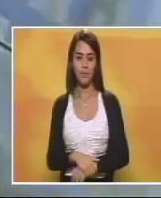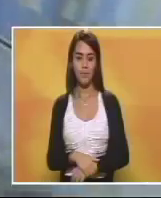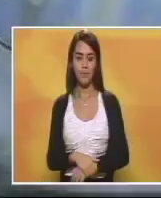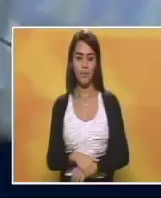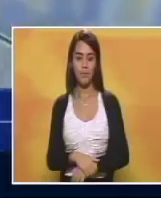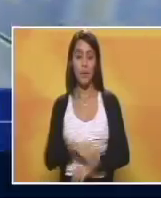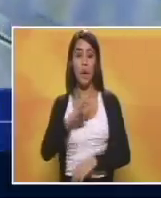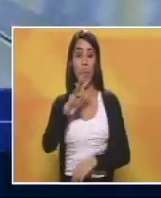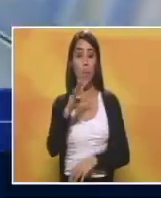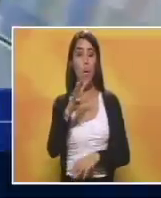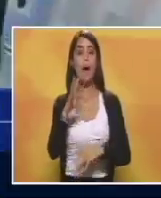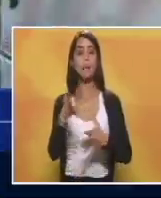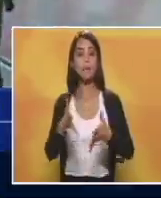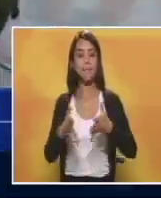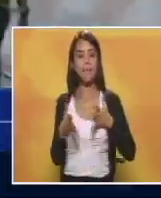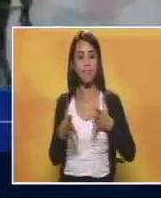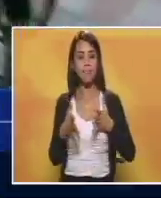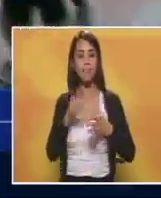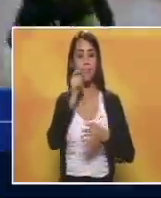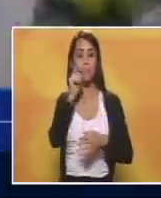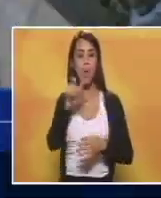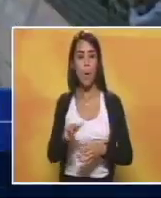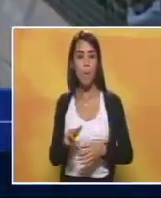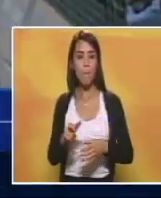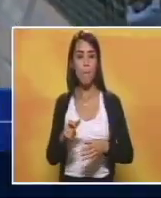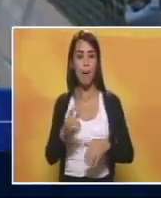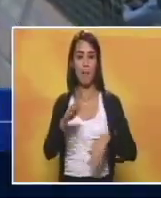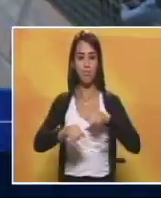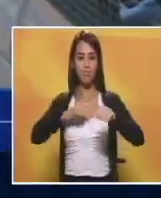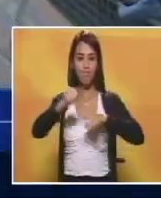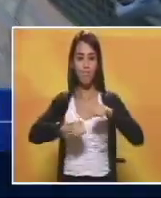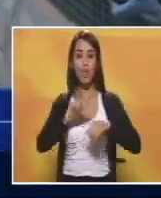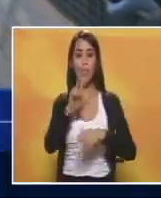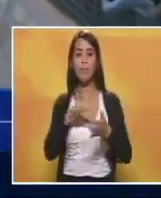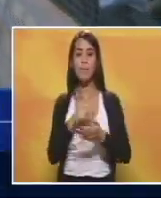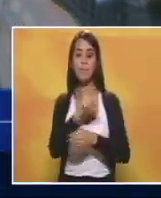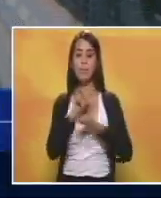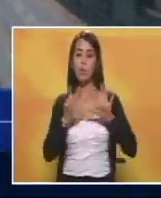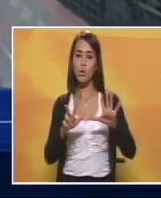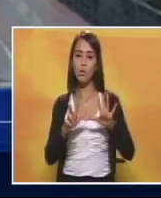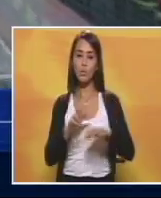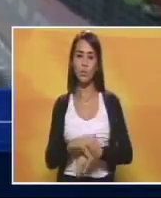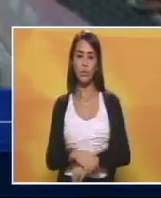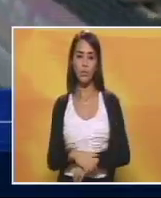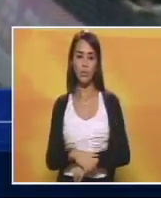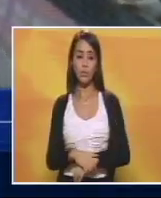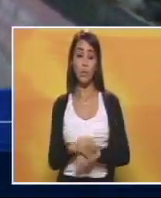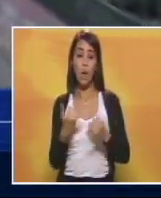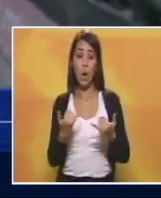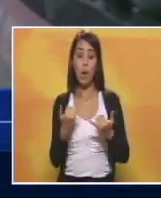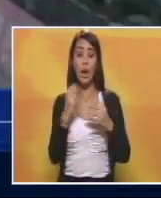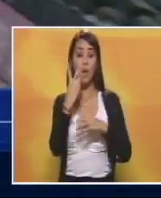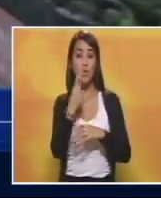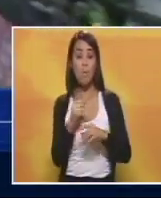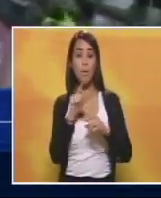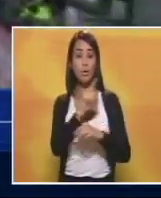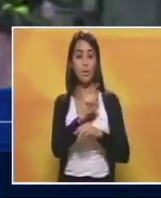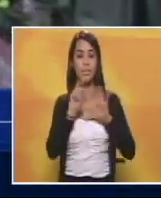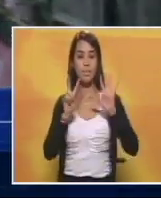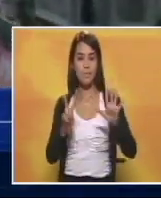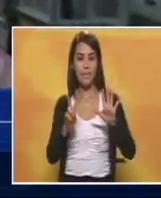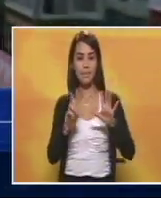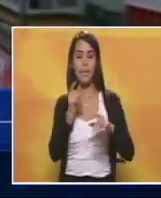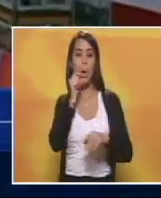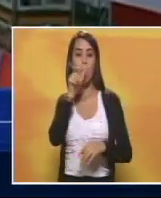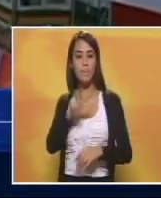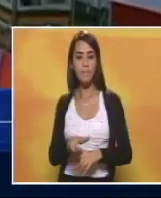cuarta victoria de etapa para elia viviani en el giro de italia 2018 esta vez se adjudicó la número 17 entre riva del garda